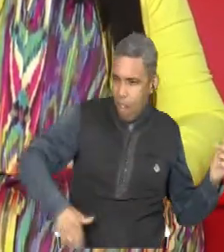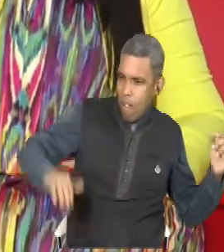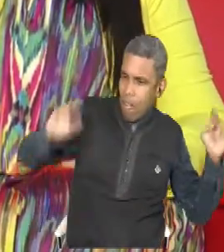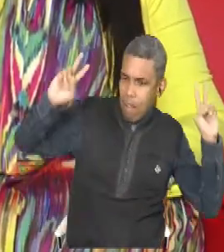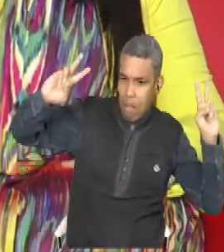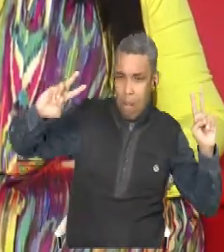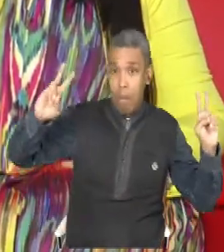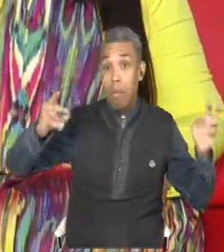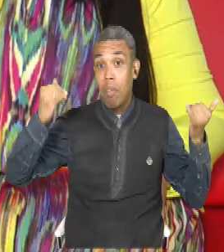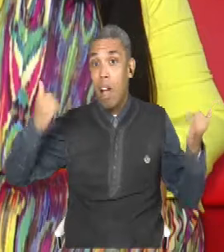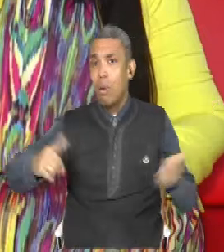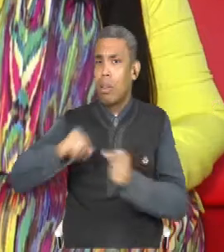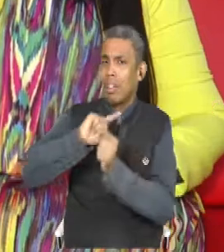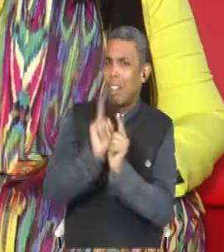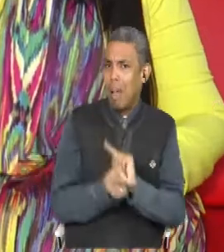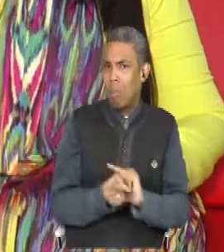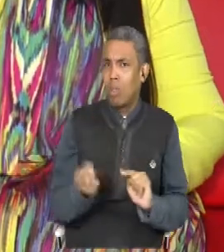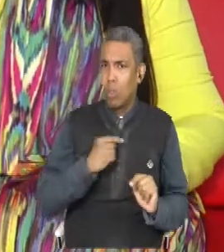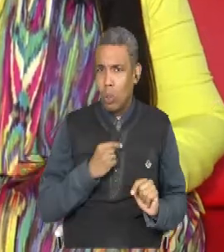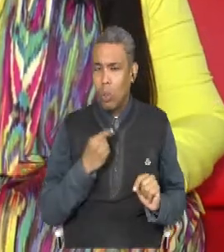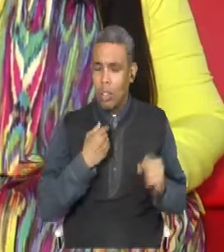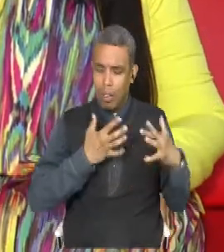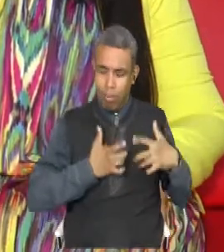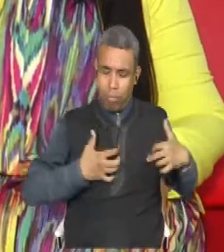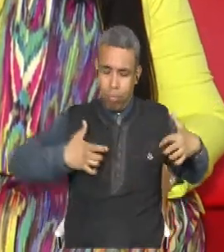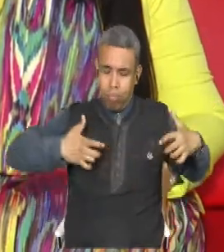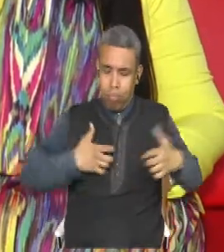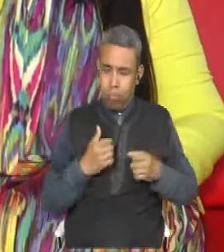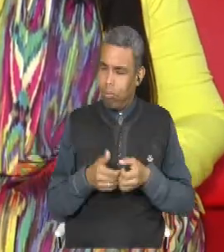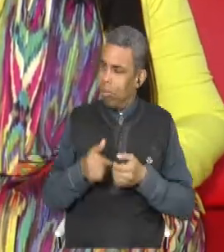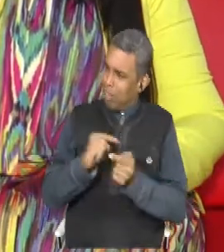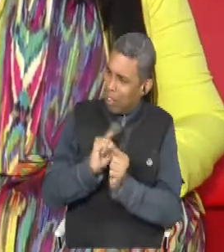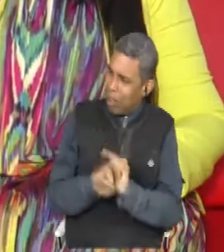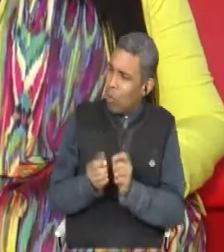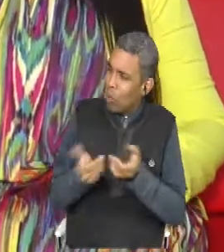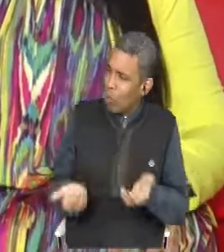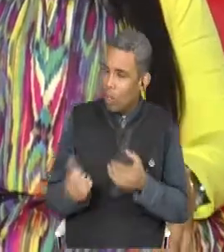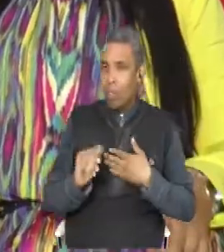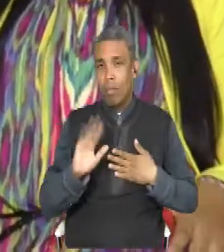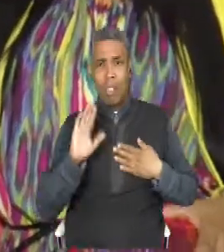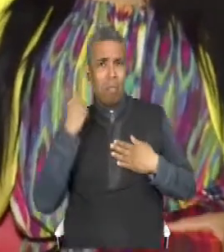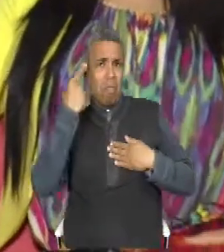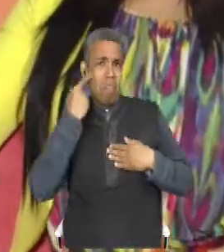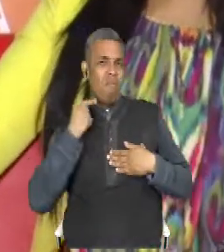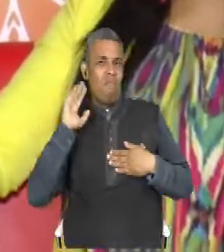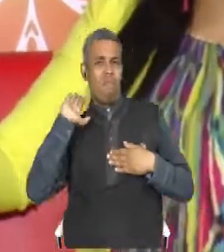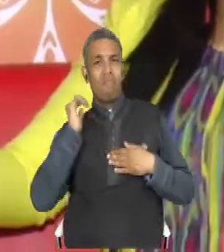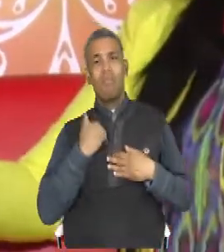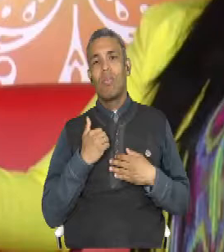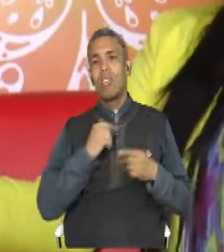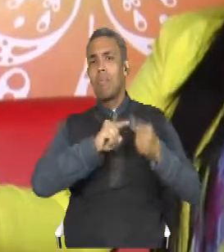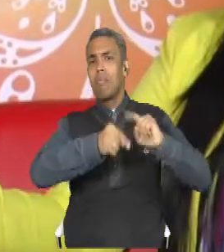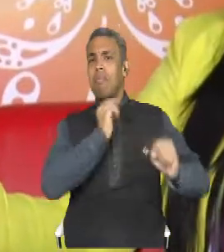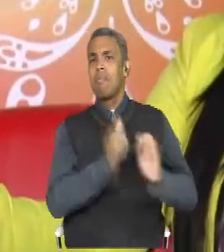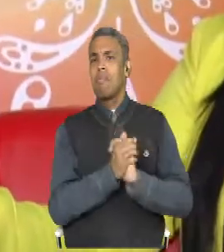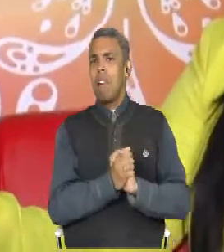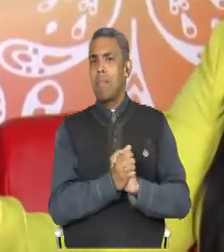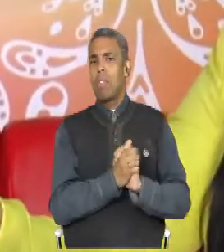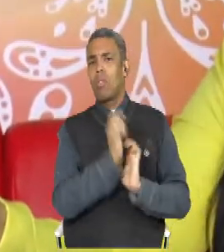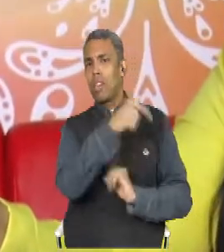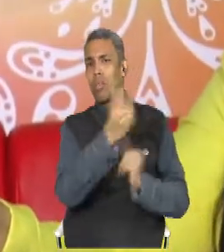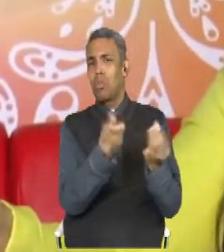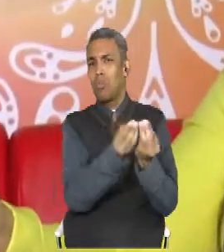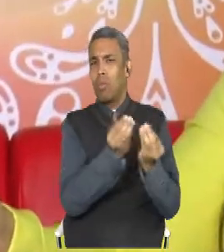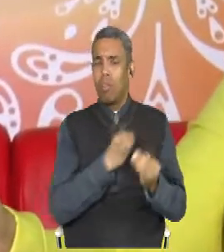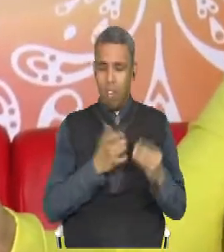en el círculo vallenato, y en tantas presentaciones de ellos, un día me invitaron a cantar una canción. Yo aún cantaba, yo estaba cantando ya